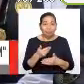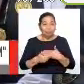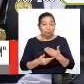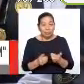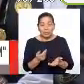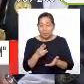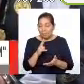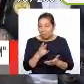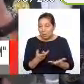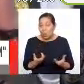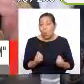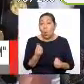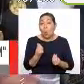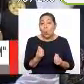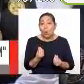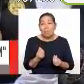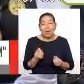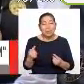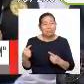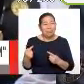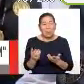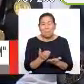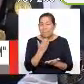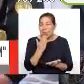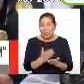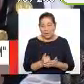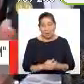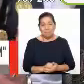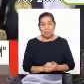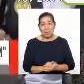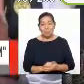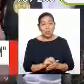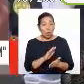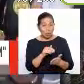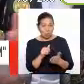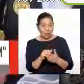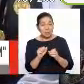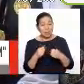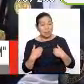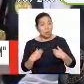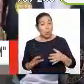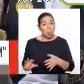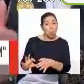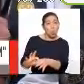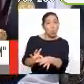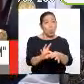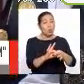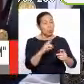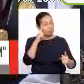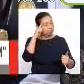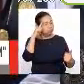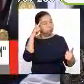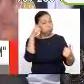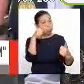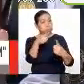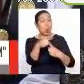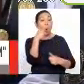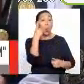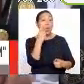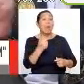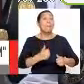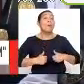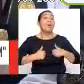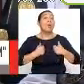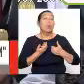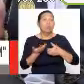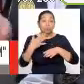transnacional en nuestro país y cómo está la violencia. Y todos tenemos que unirnos bajo una sola causa común, por la vida